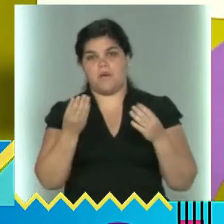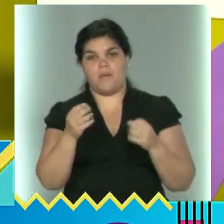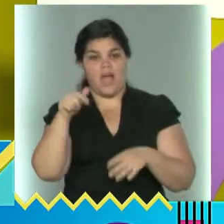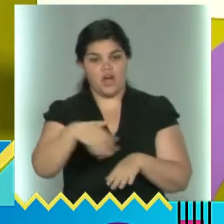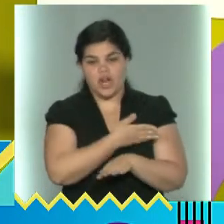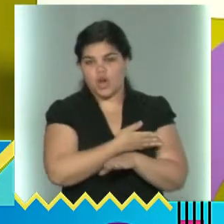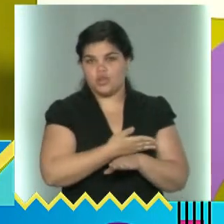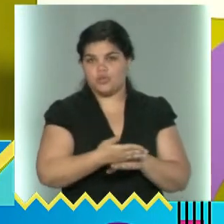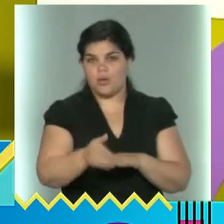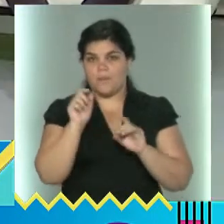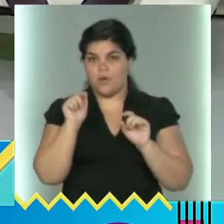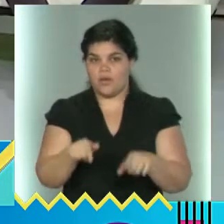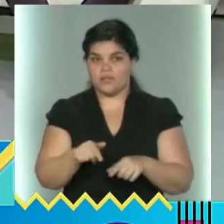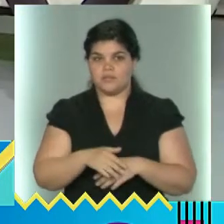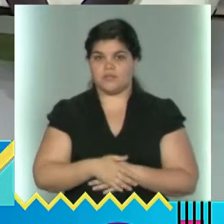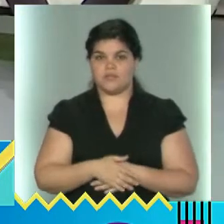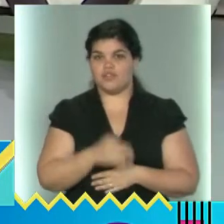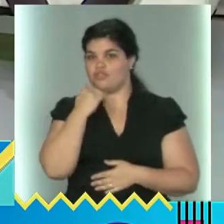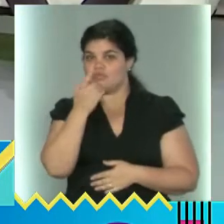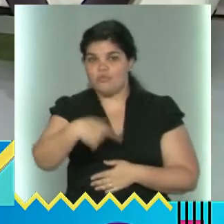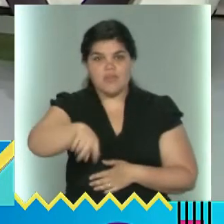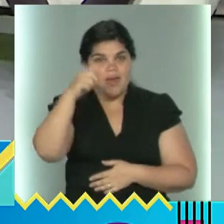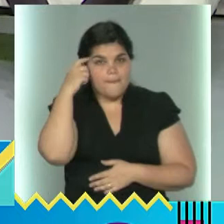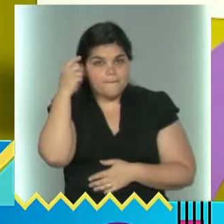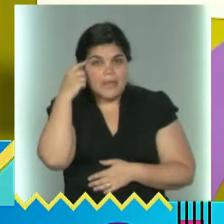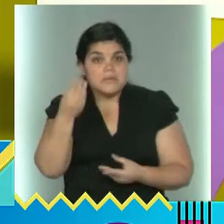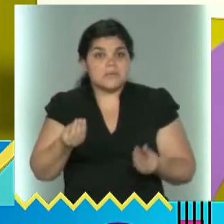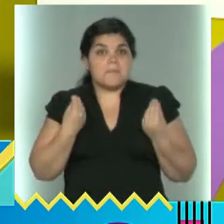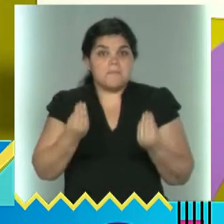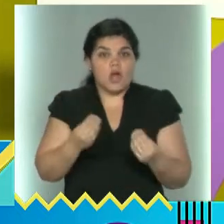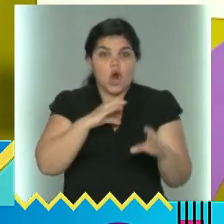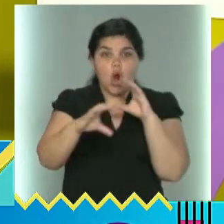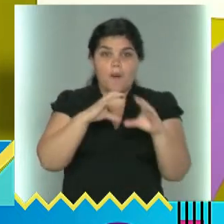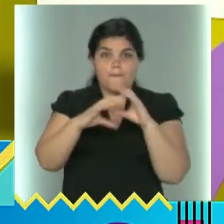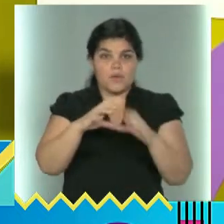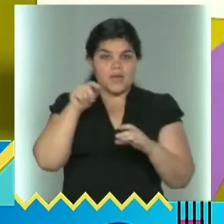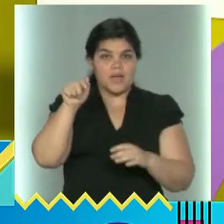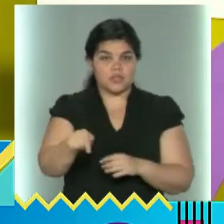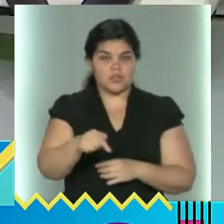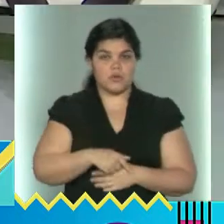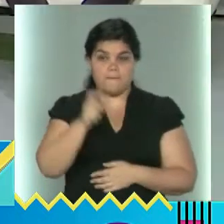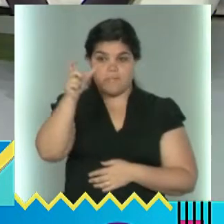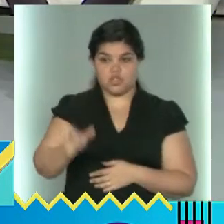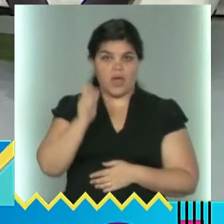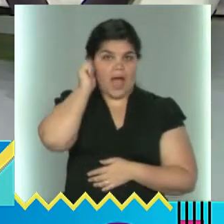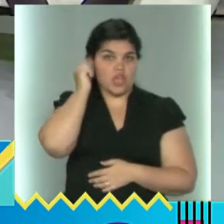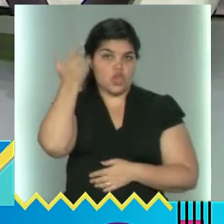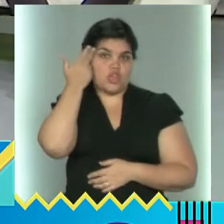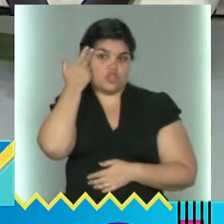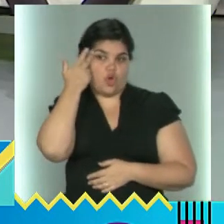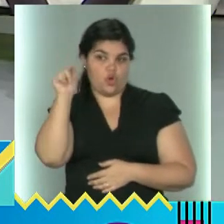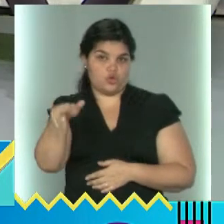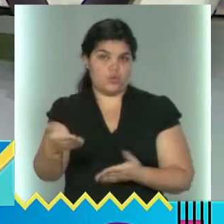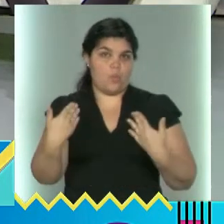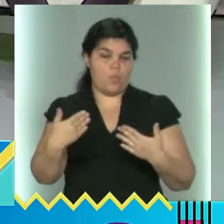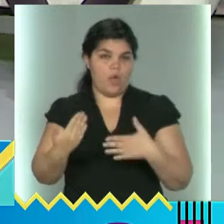un poquito con esto y no sé si se quedan pensando algo de esta comunicación. Me parece que está muy bueno que alguien de 18 años pueda generar esto,